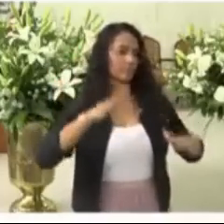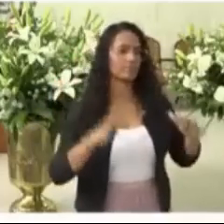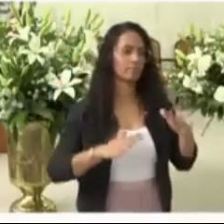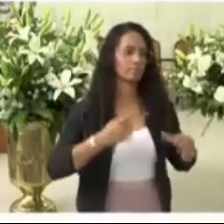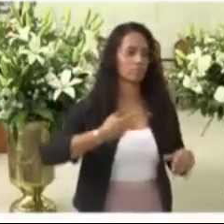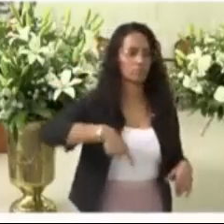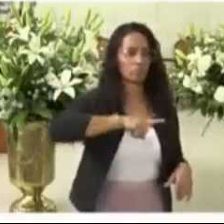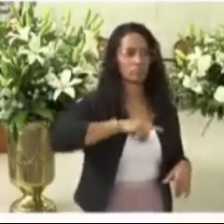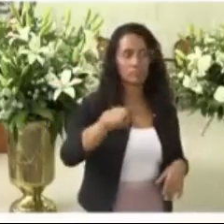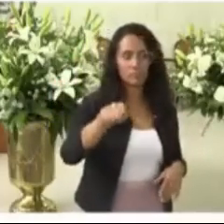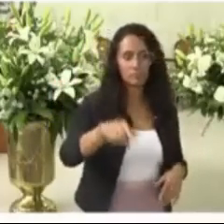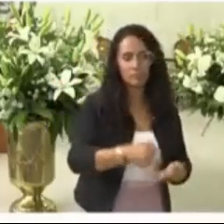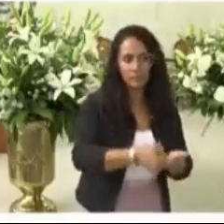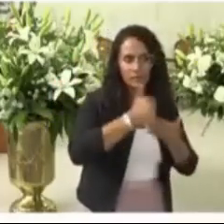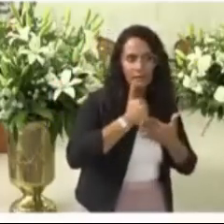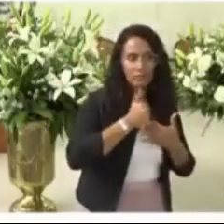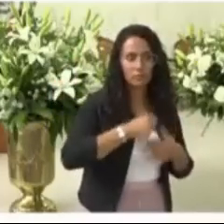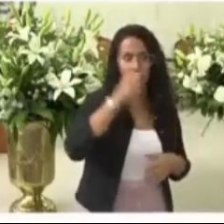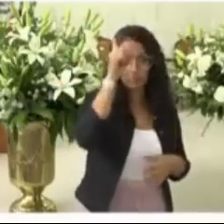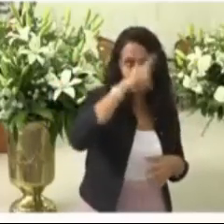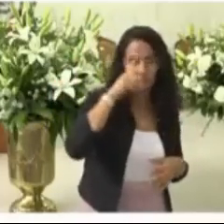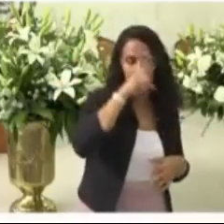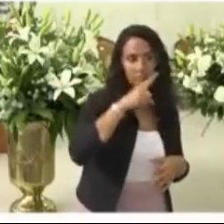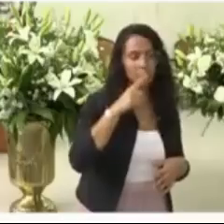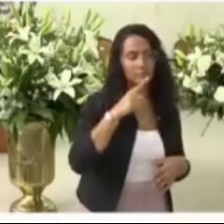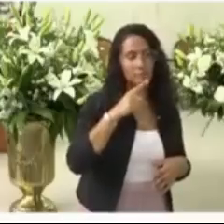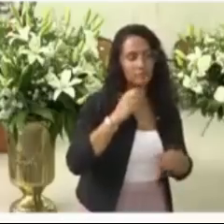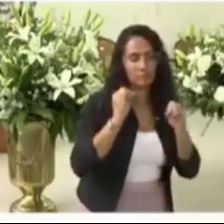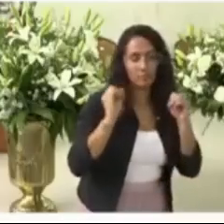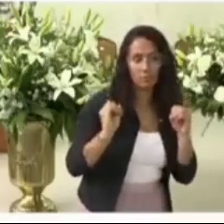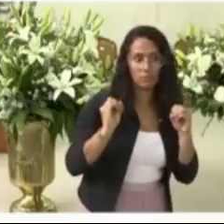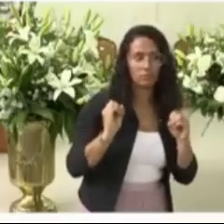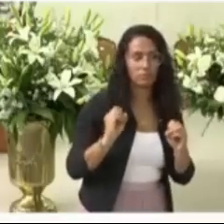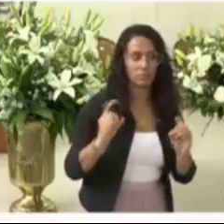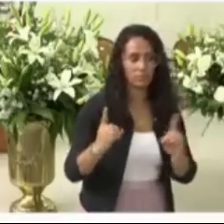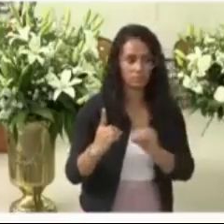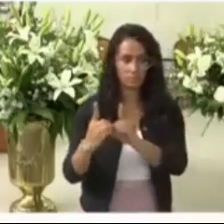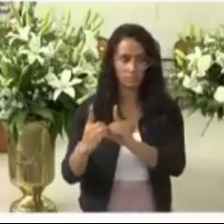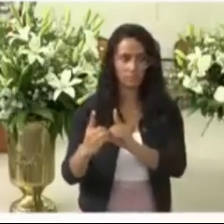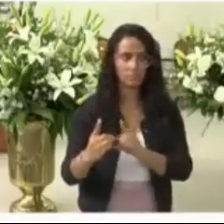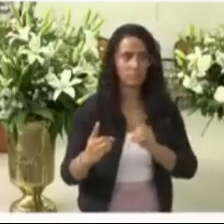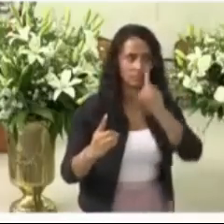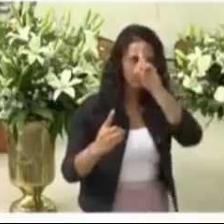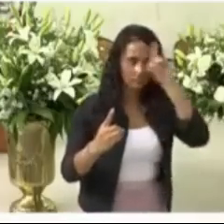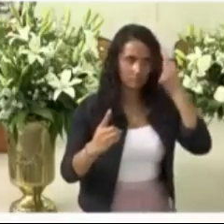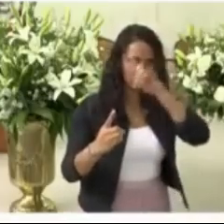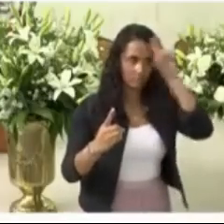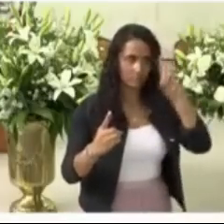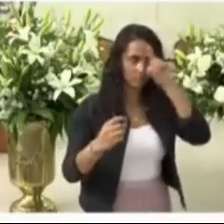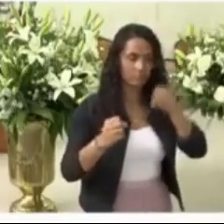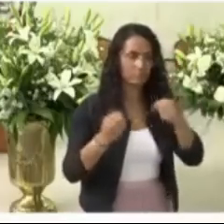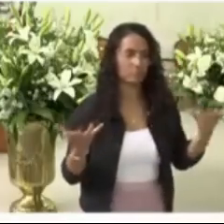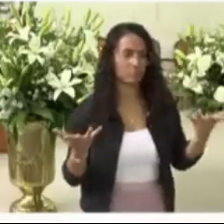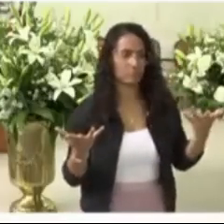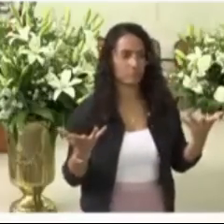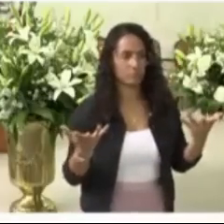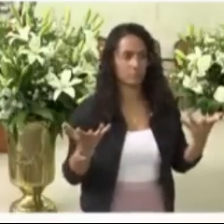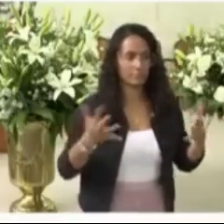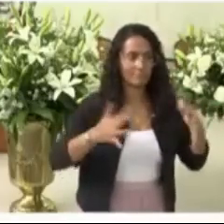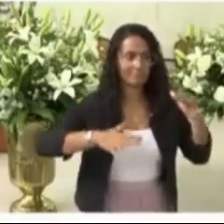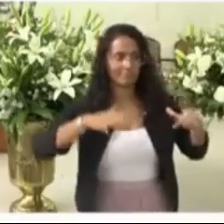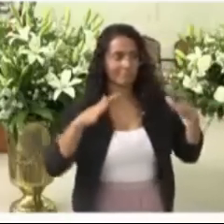pastoral, hay situaciones o casos en los que de momento no tenemos clara la respuesta